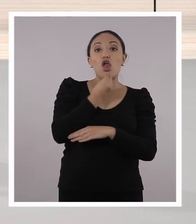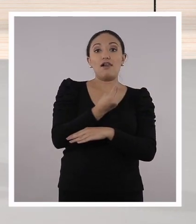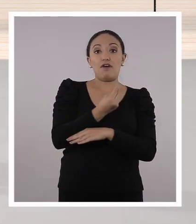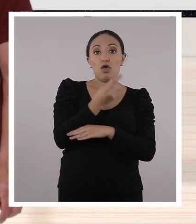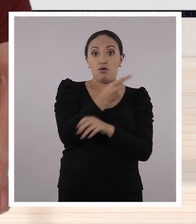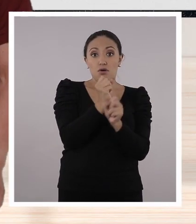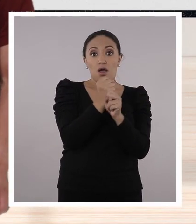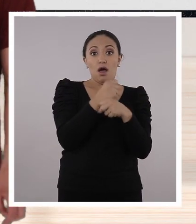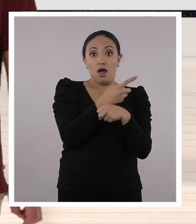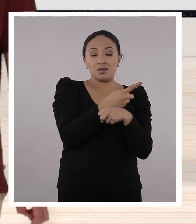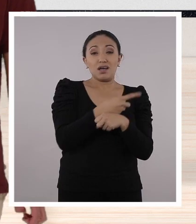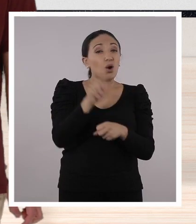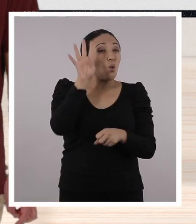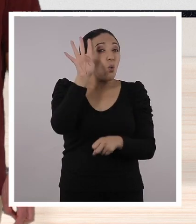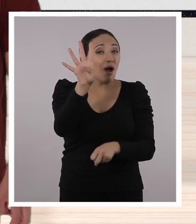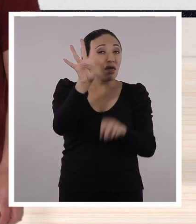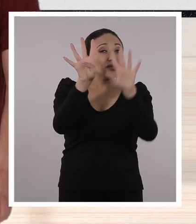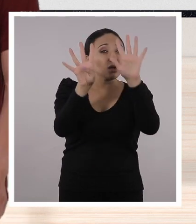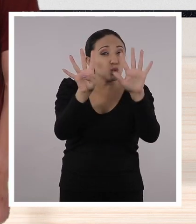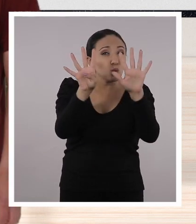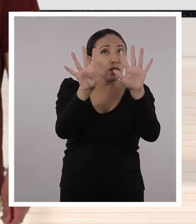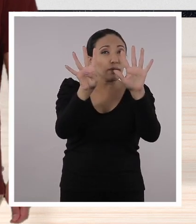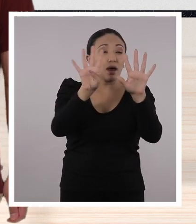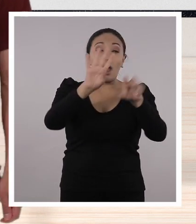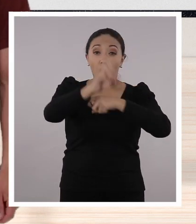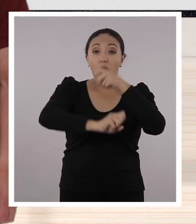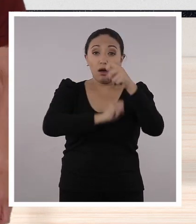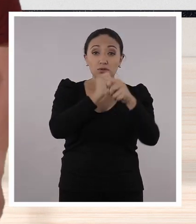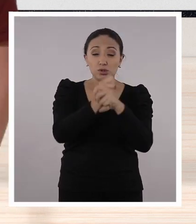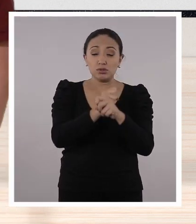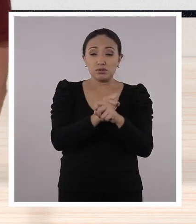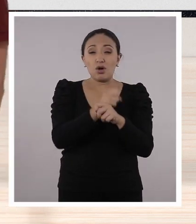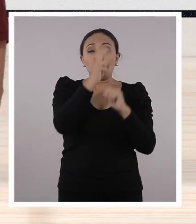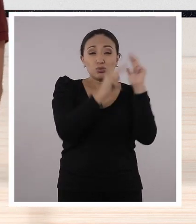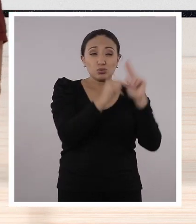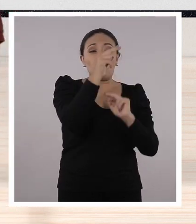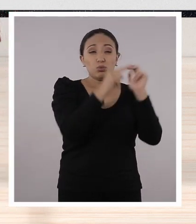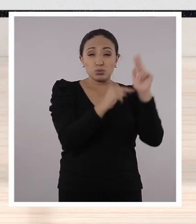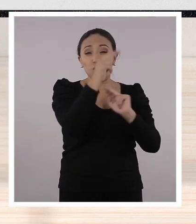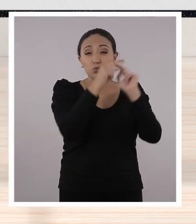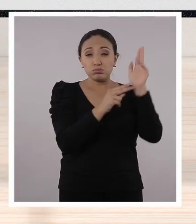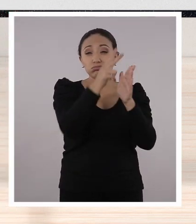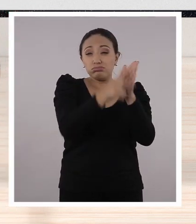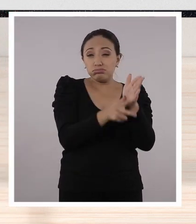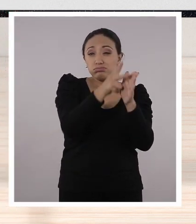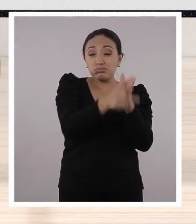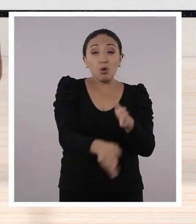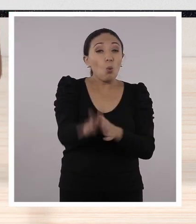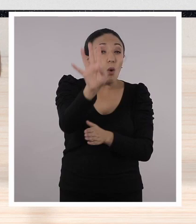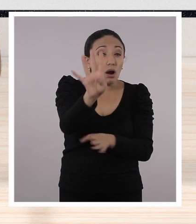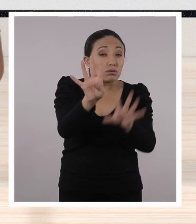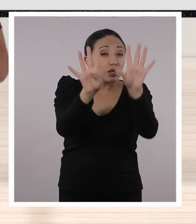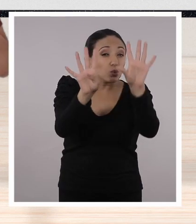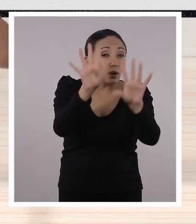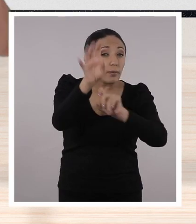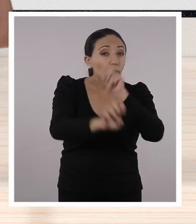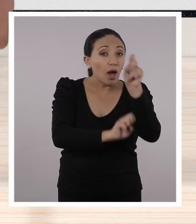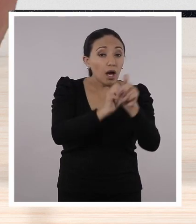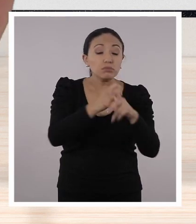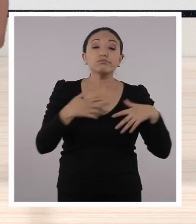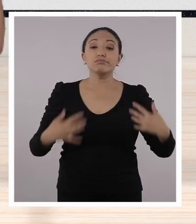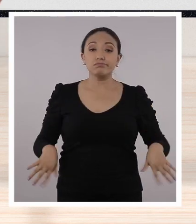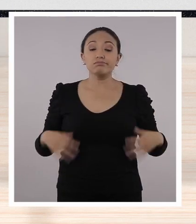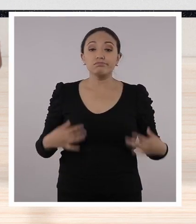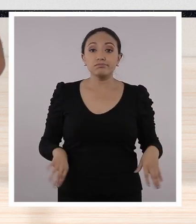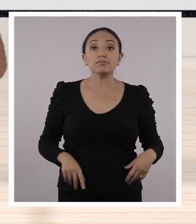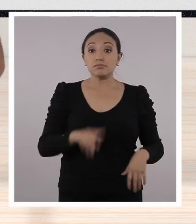de casi 50 años. Fueron 49 años después. Se culminó este gran ferrocarril. Y lo más importante no solamente es